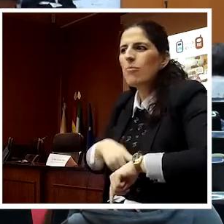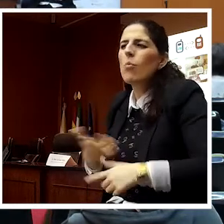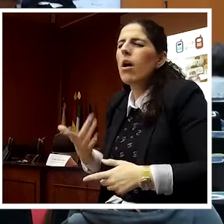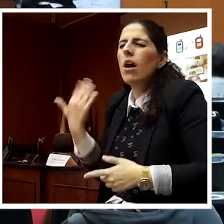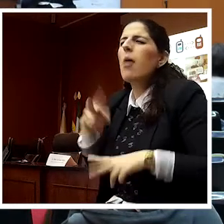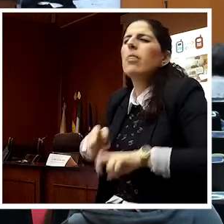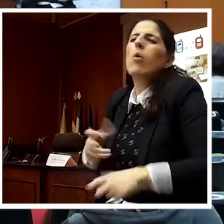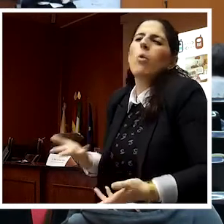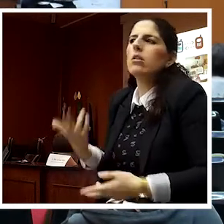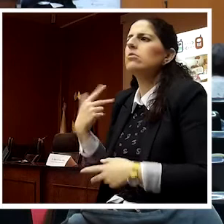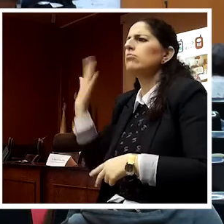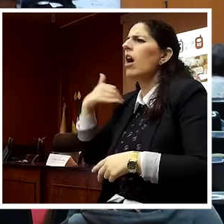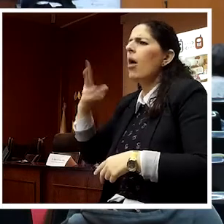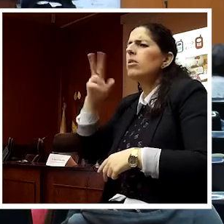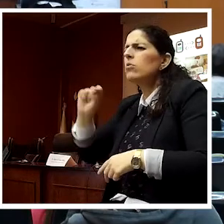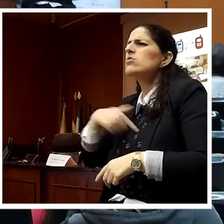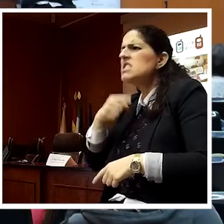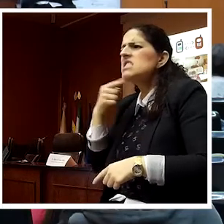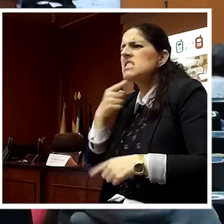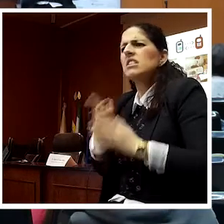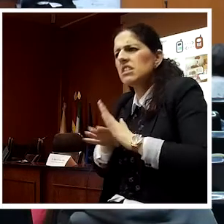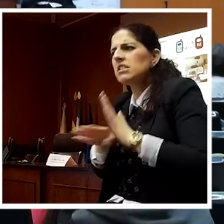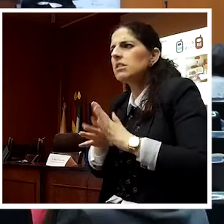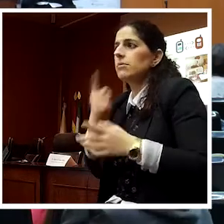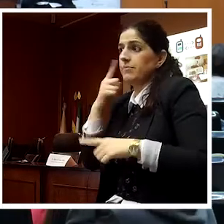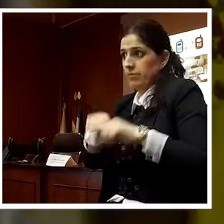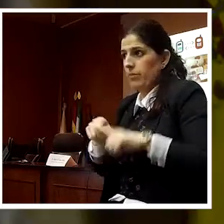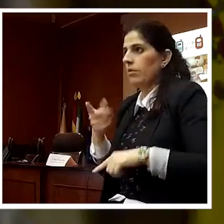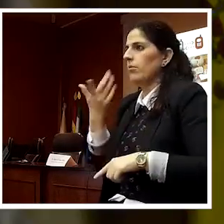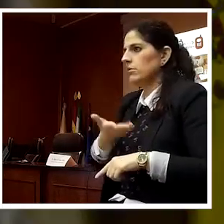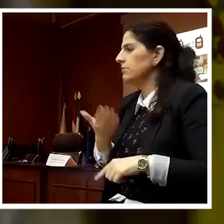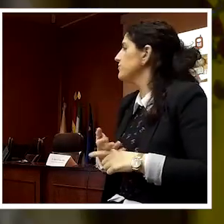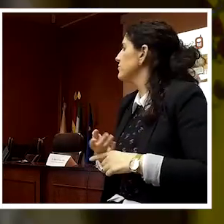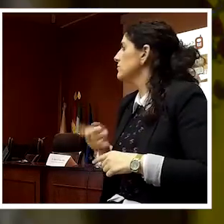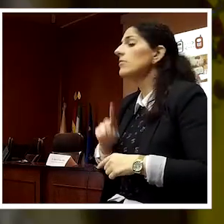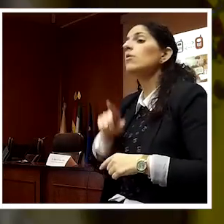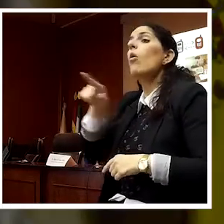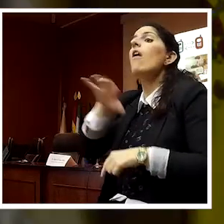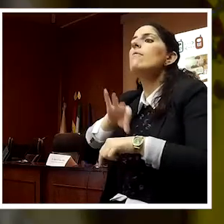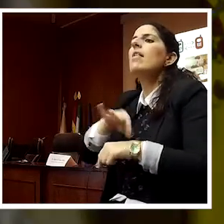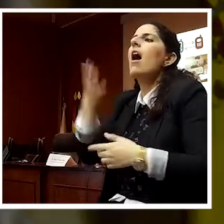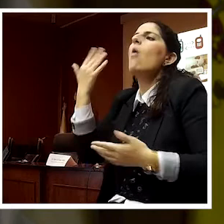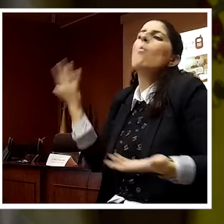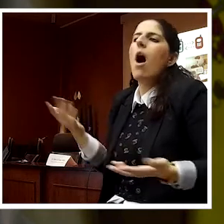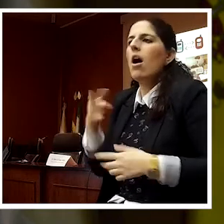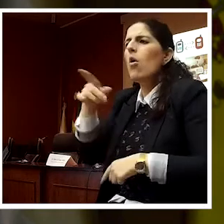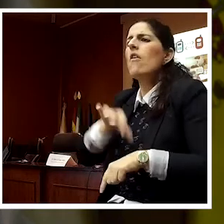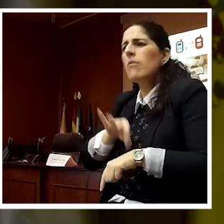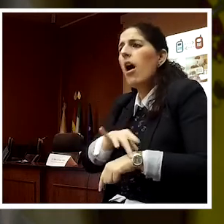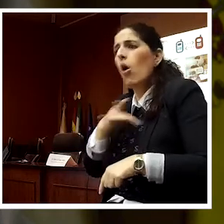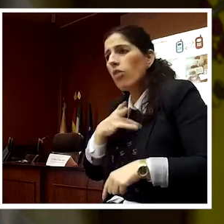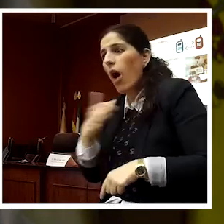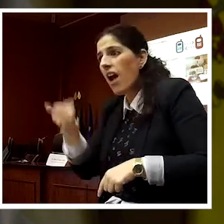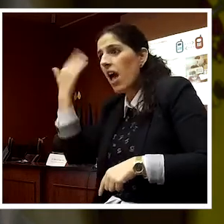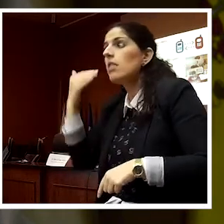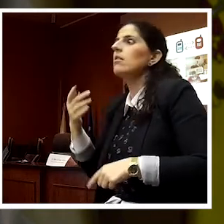que de hace 20 minutos. Y esto también es muy importante. Padece del corazón, una persona que ya ha tenido previamente un